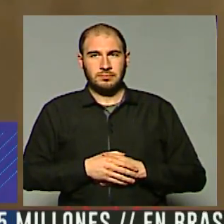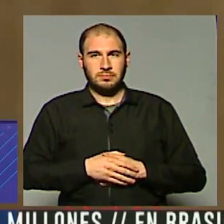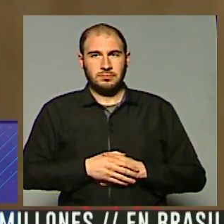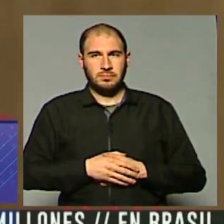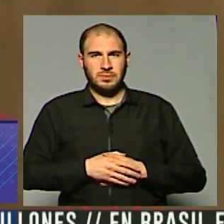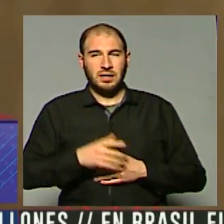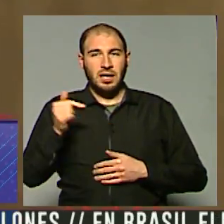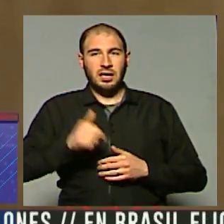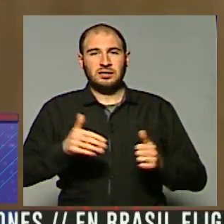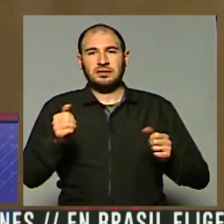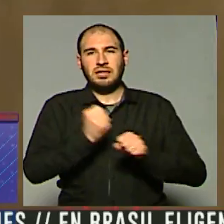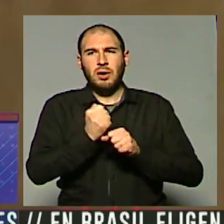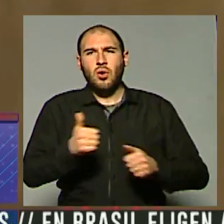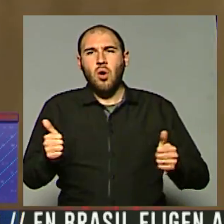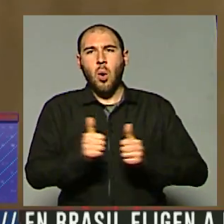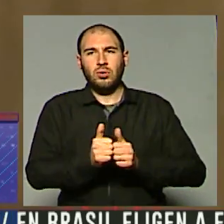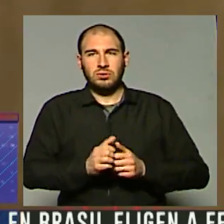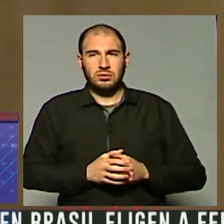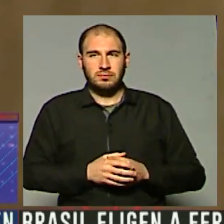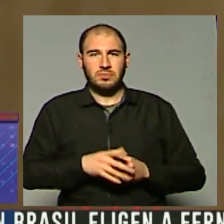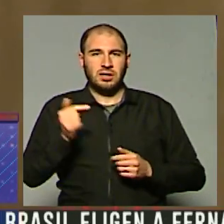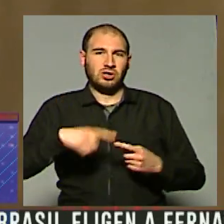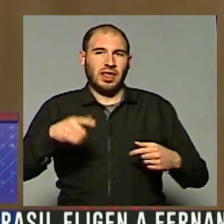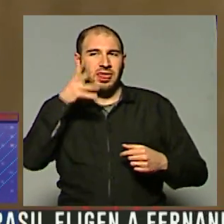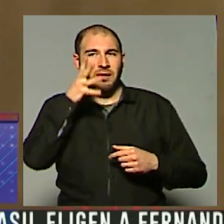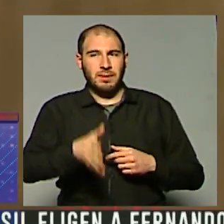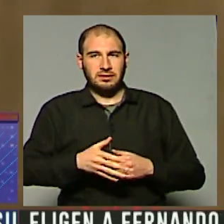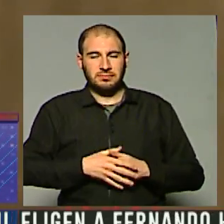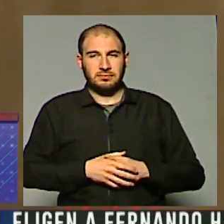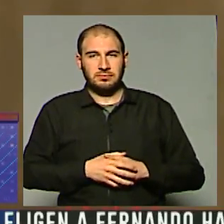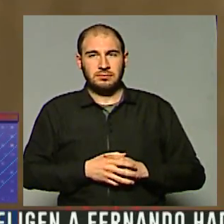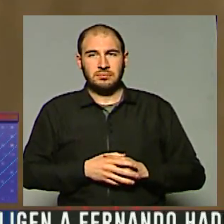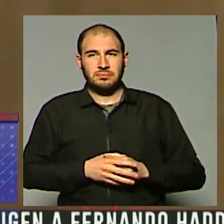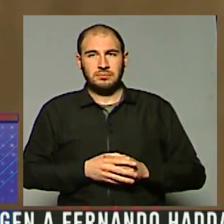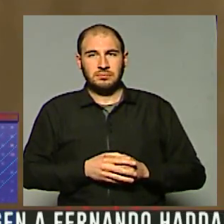El tema del cohecho me parece que ya hay suficiente